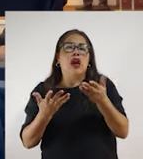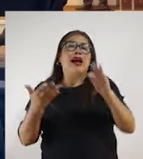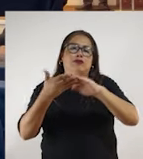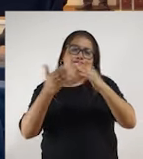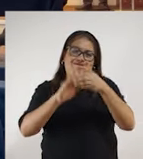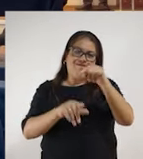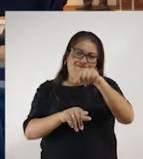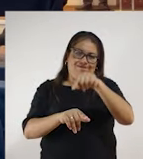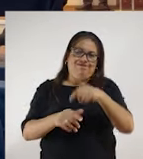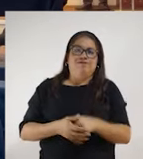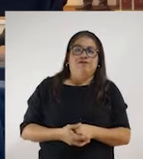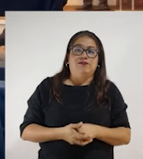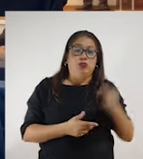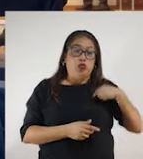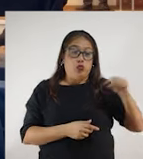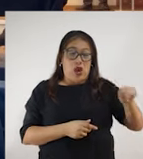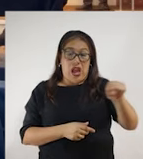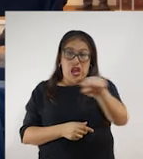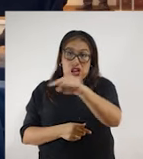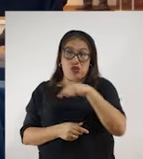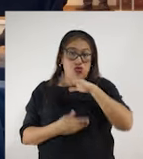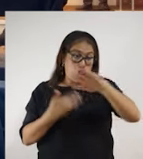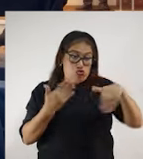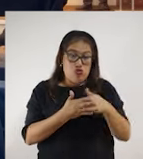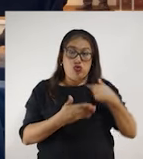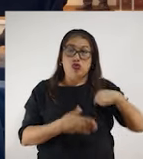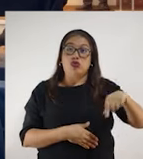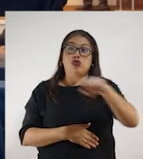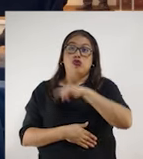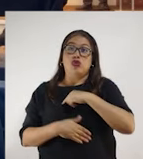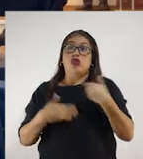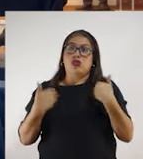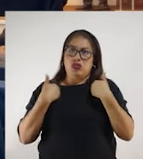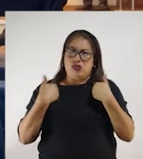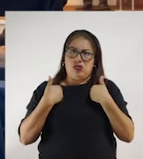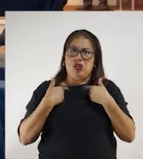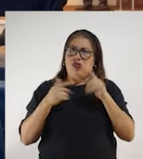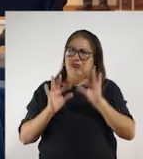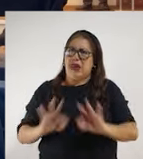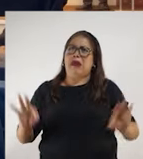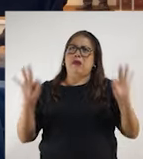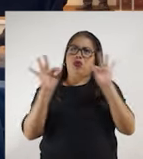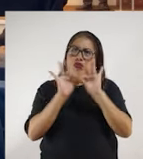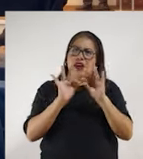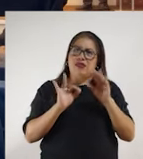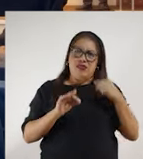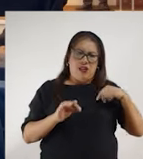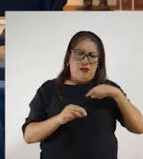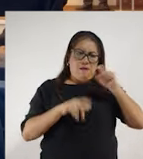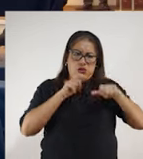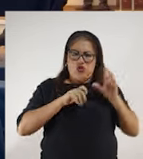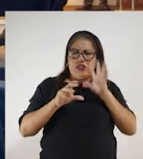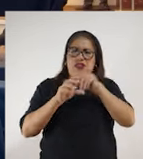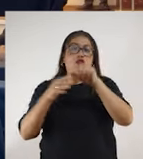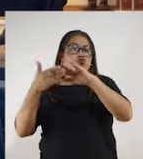la sociedad. Nosotros, cada uno de nosotros y nosotras, tenemos un papel fundamental en la